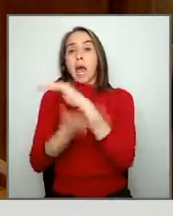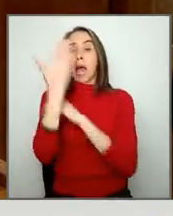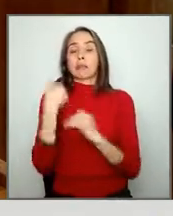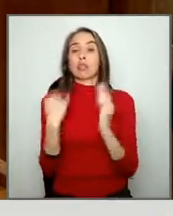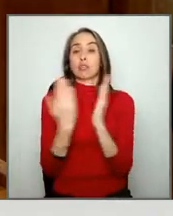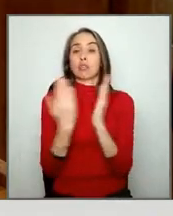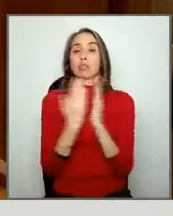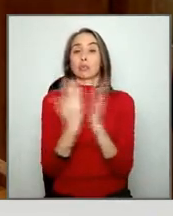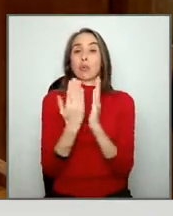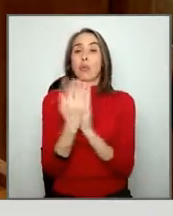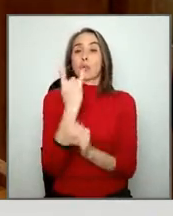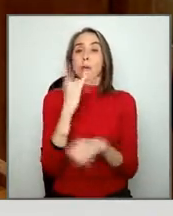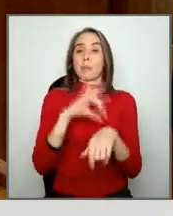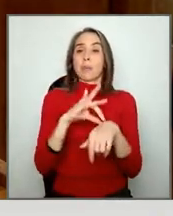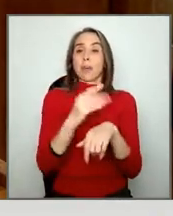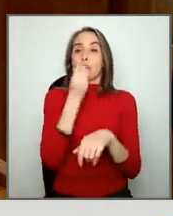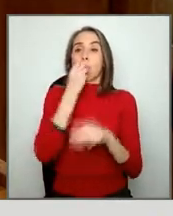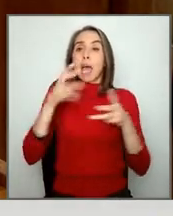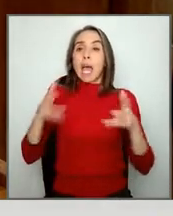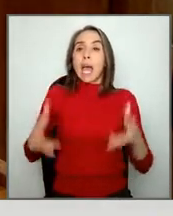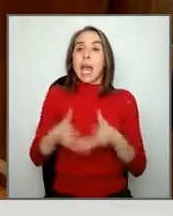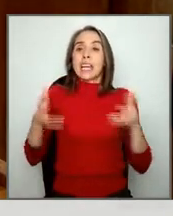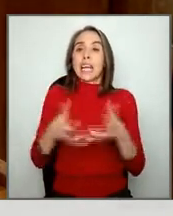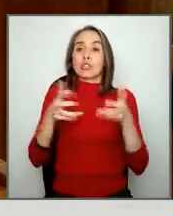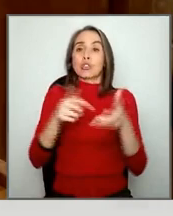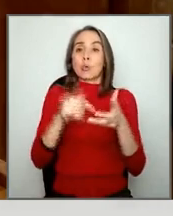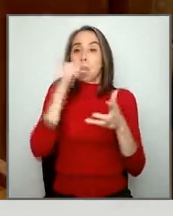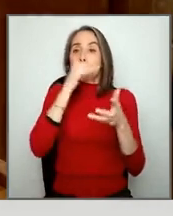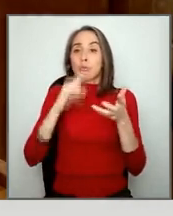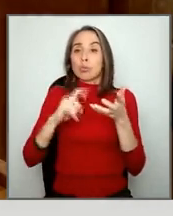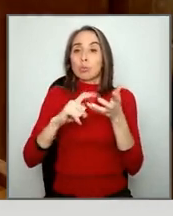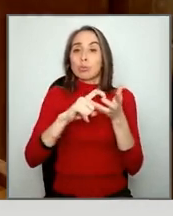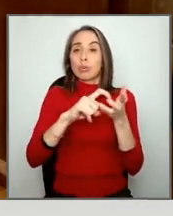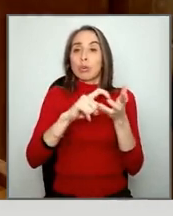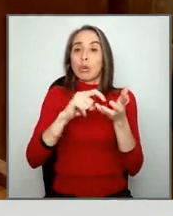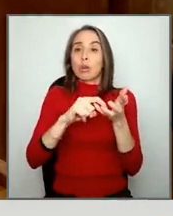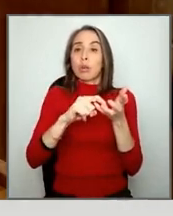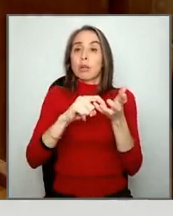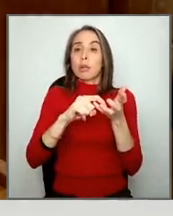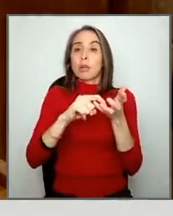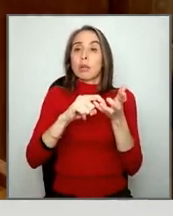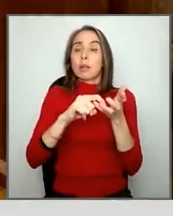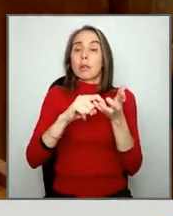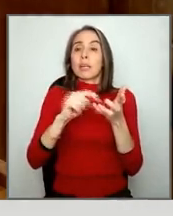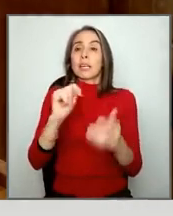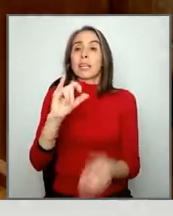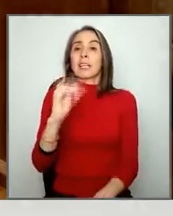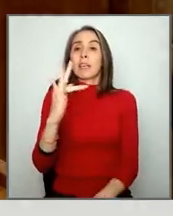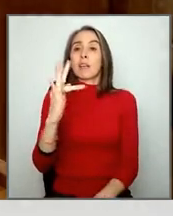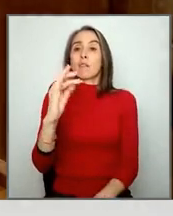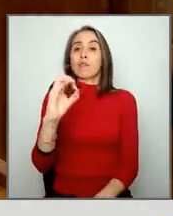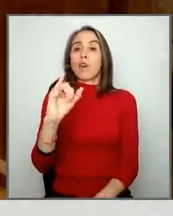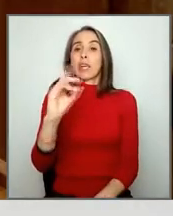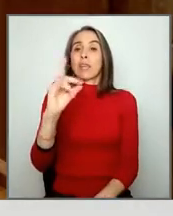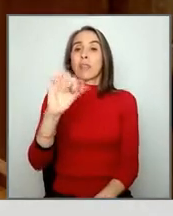comíamos lechugas contaminadas con con el germen de la tifoidea y resulta que ahora está